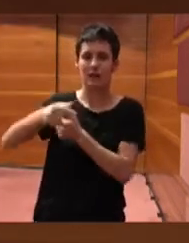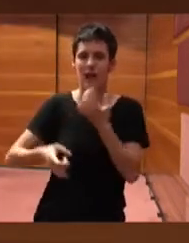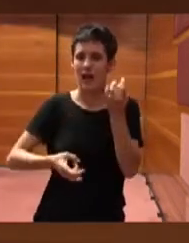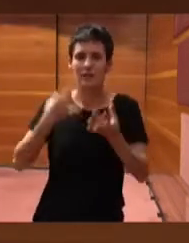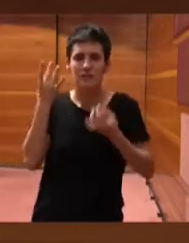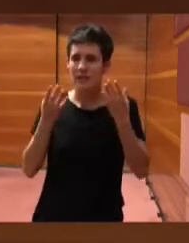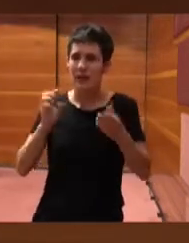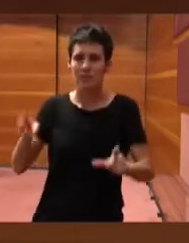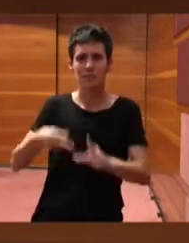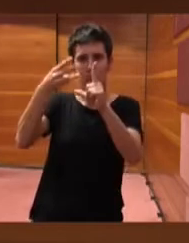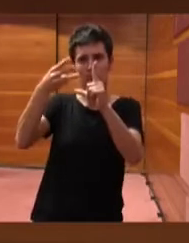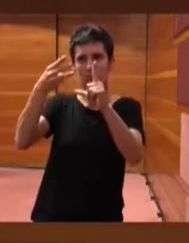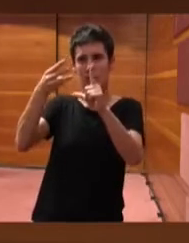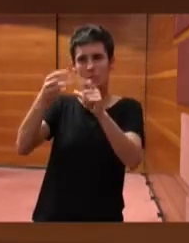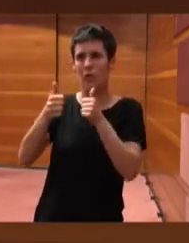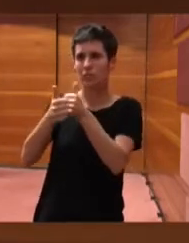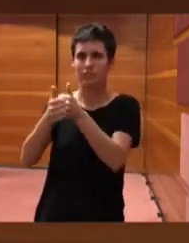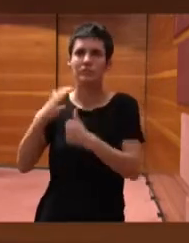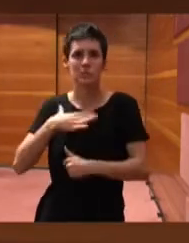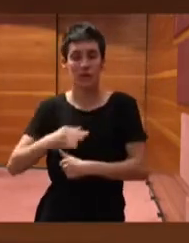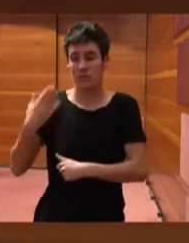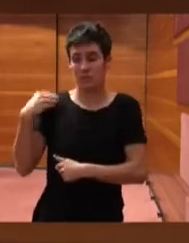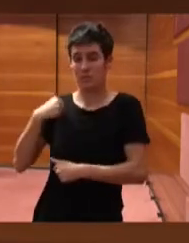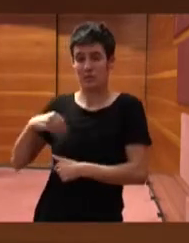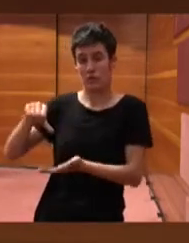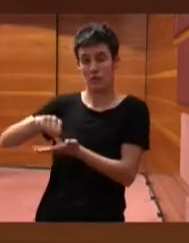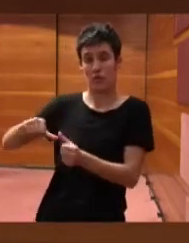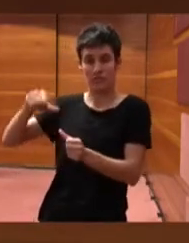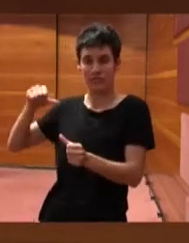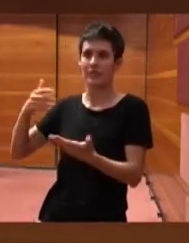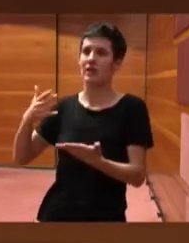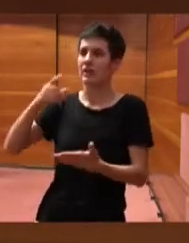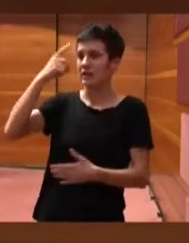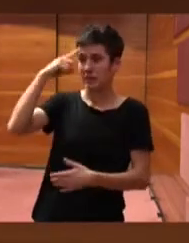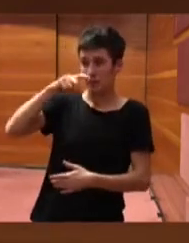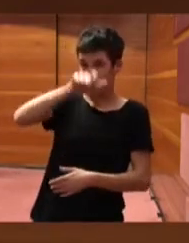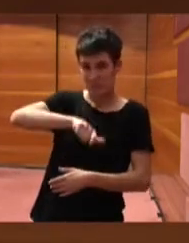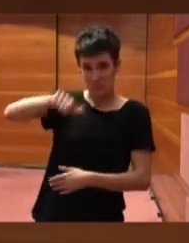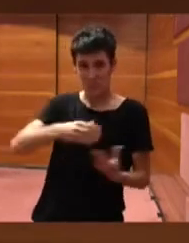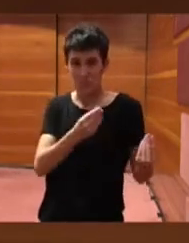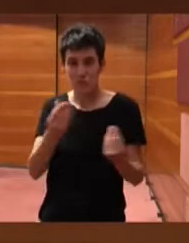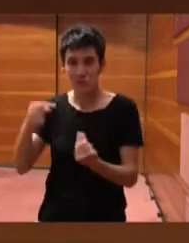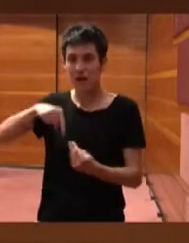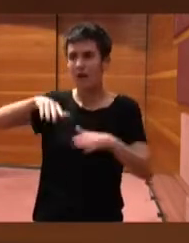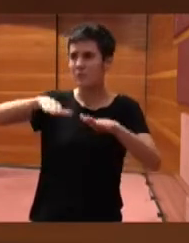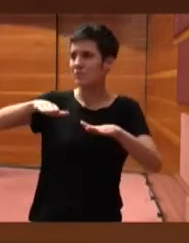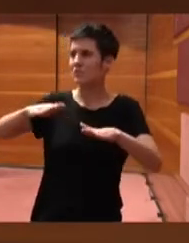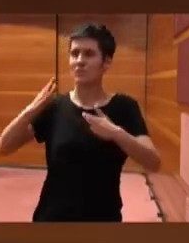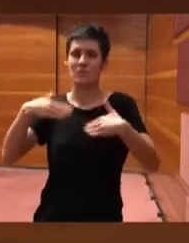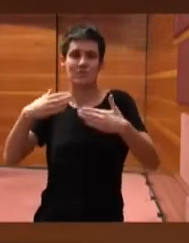bidez zabaltzen ari da, aurrekoetan bezala. Ta badakigu jende asko ezin dela hemen egon,